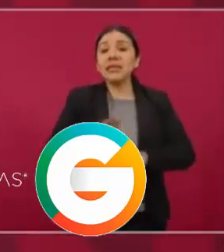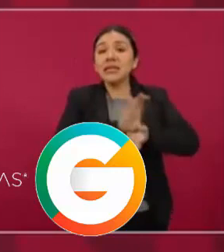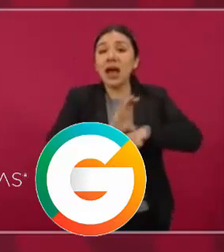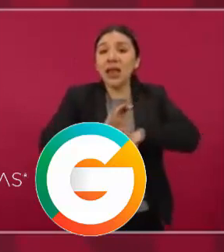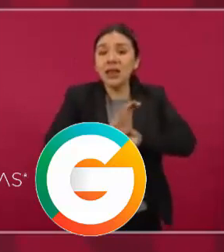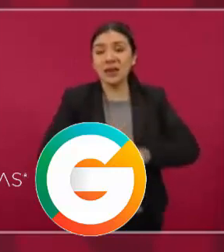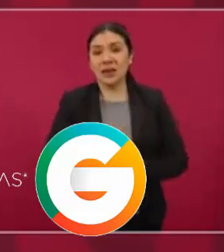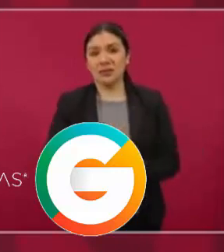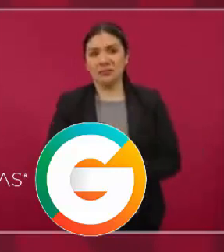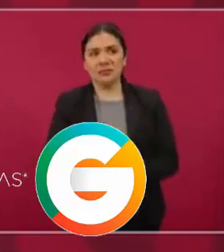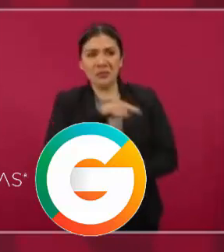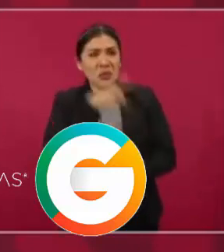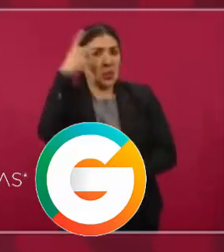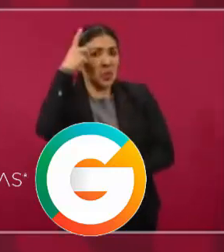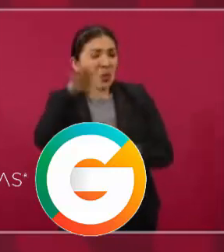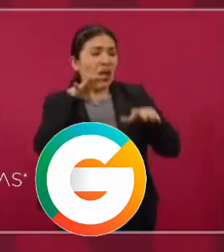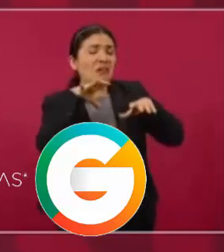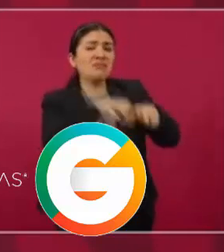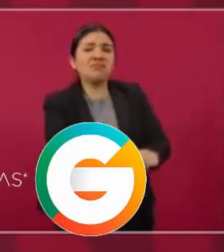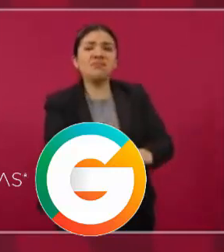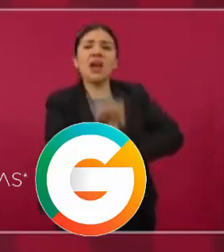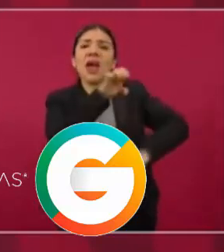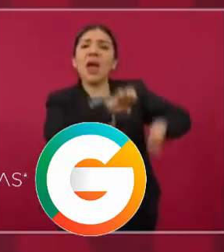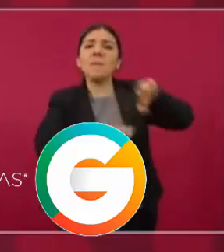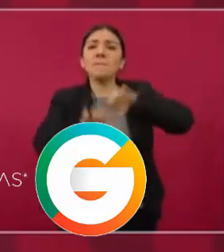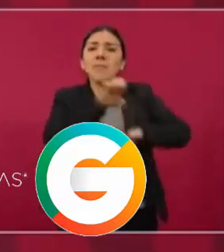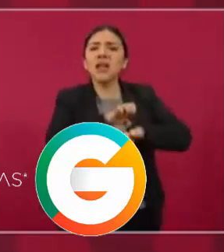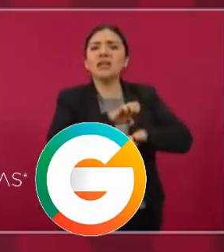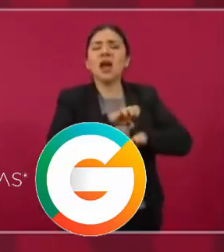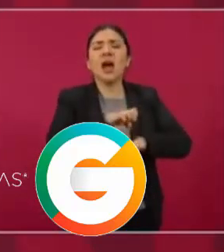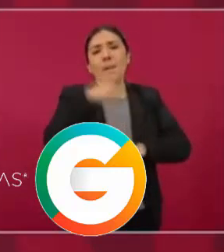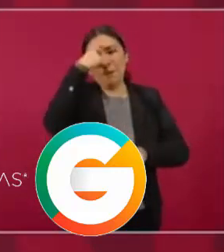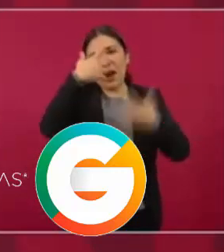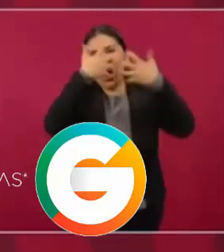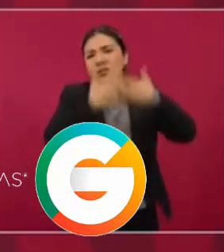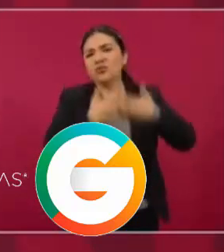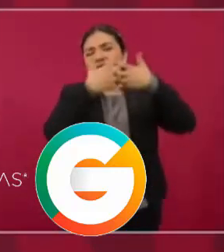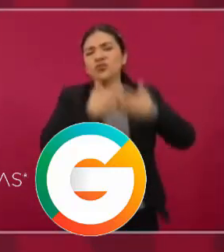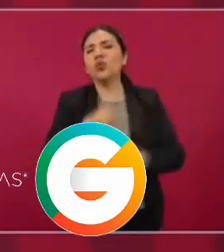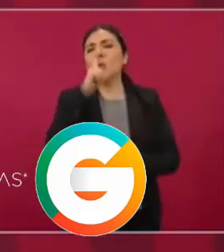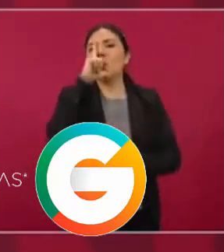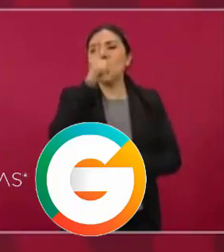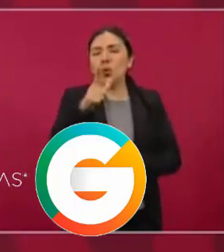Se quedaron con empresas de la industria eléctrica,